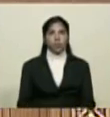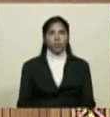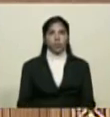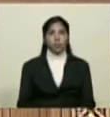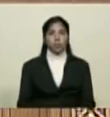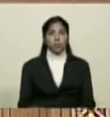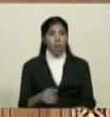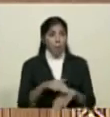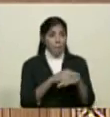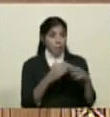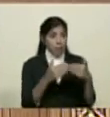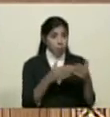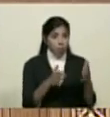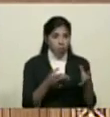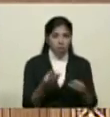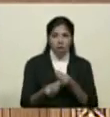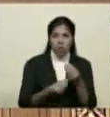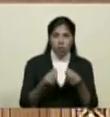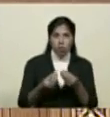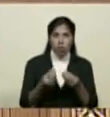¿Qué hizo el Ministerio Público?